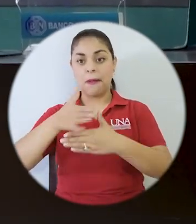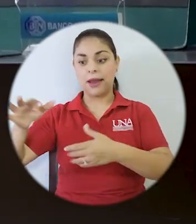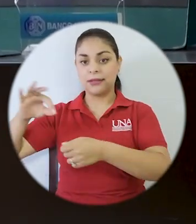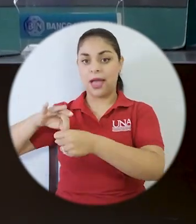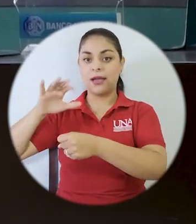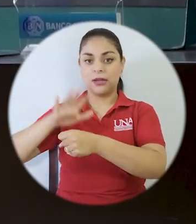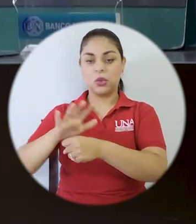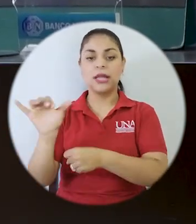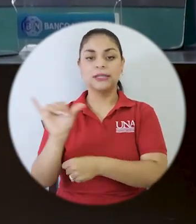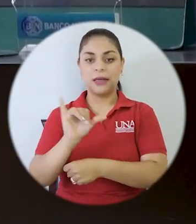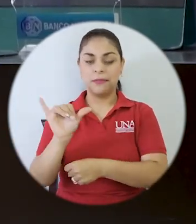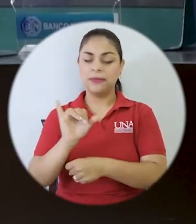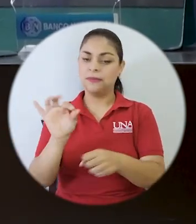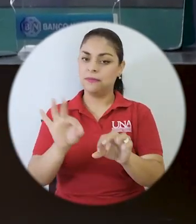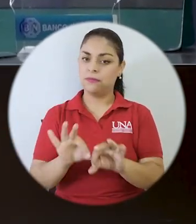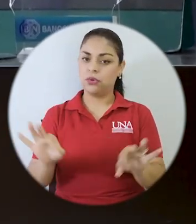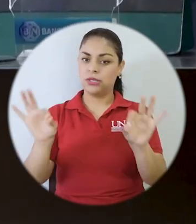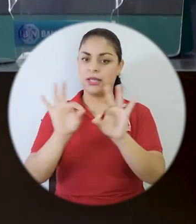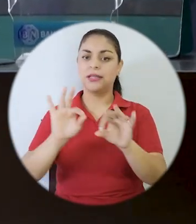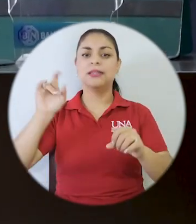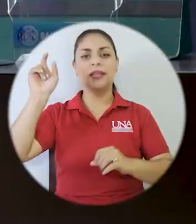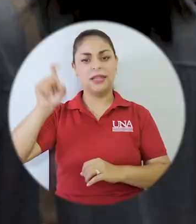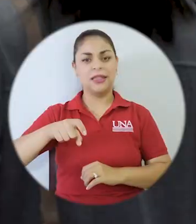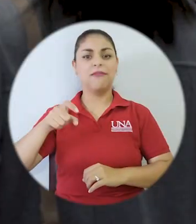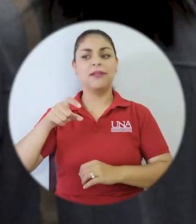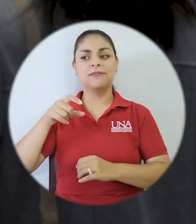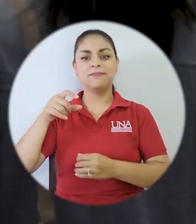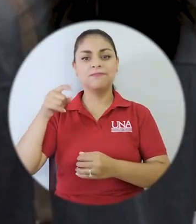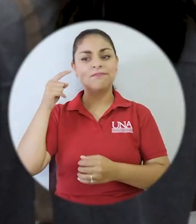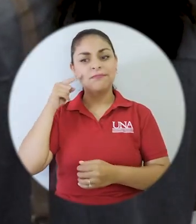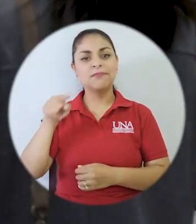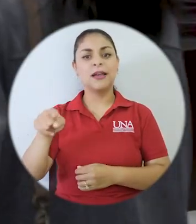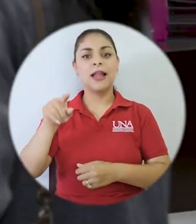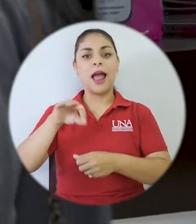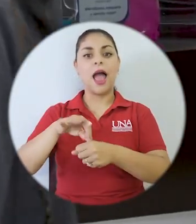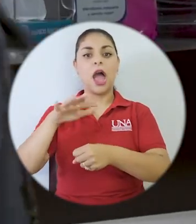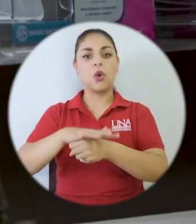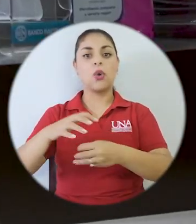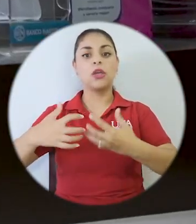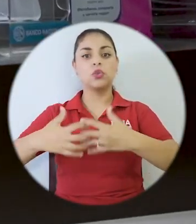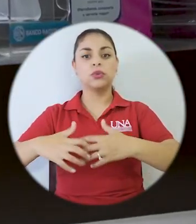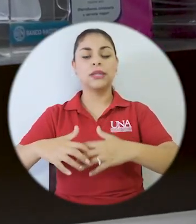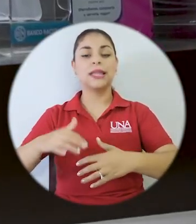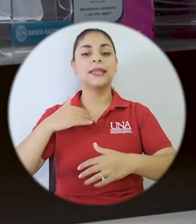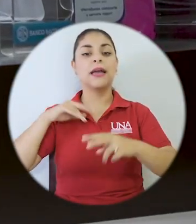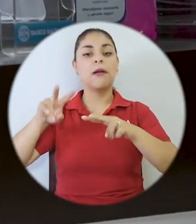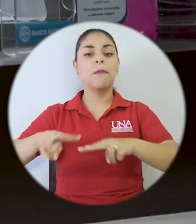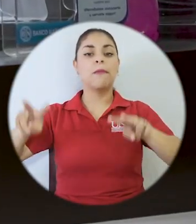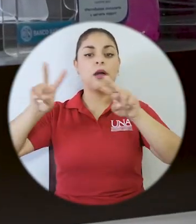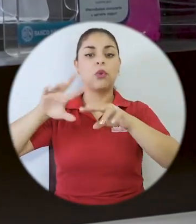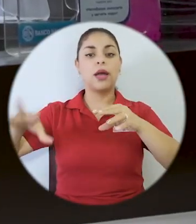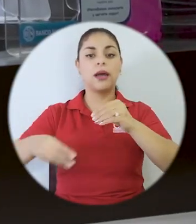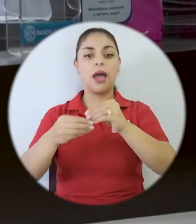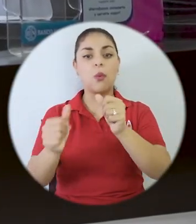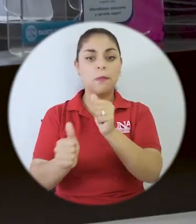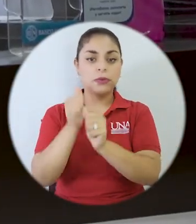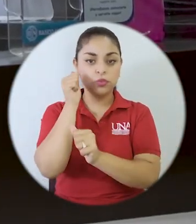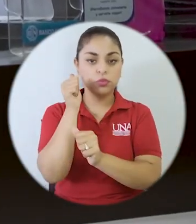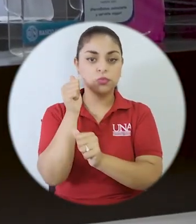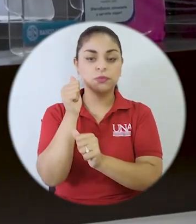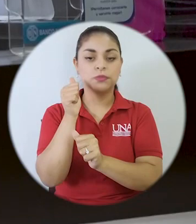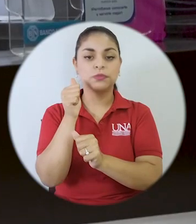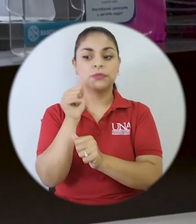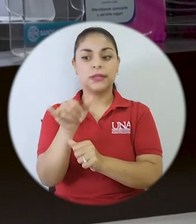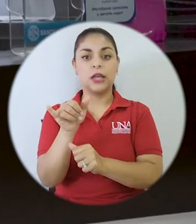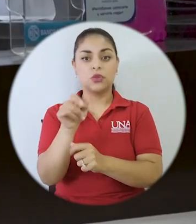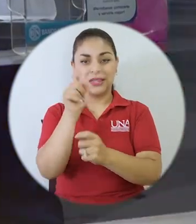la parte agrícola, que para mí es importante, y que habrá que tomar una agroindustria donde haya un valor agregado mayor para que se pueda dinamizar